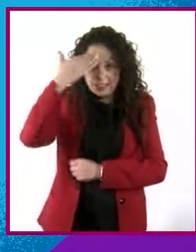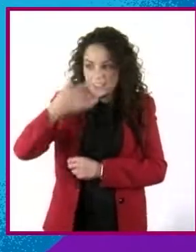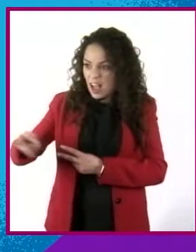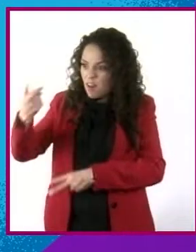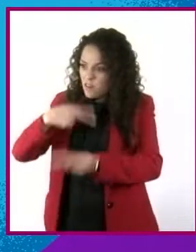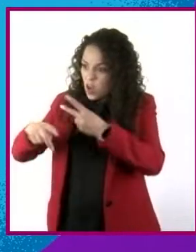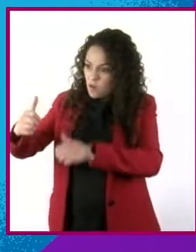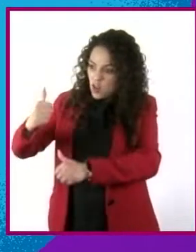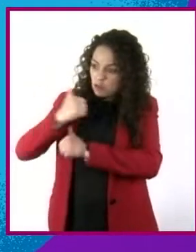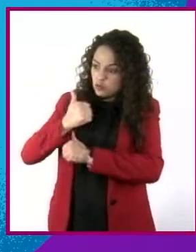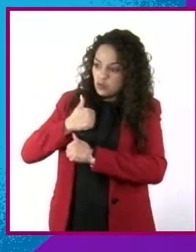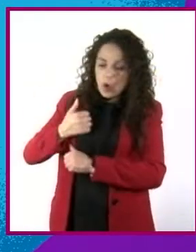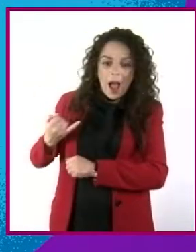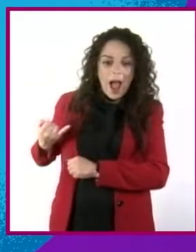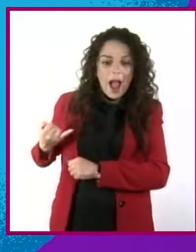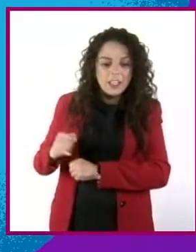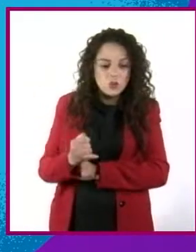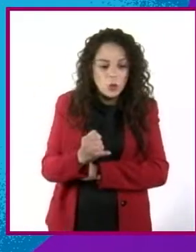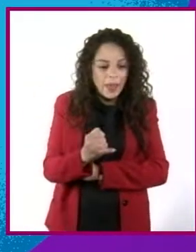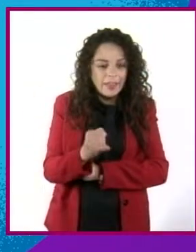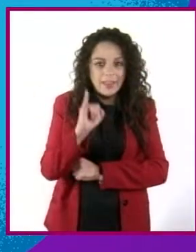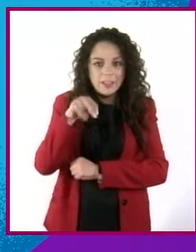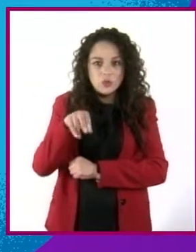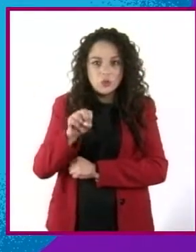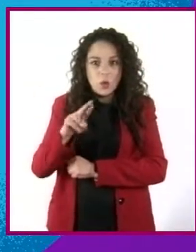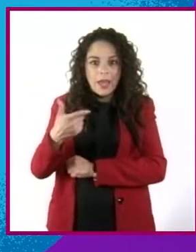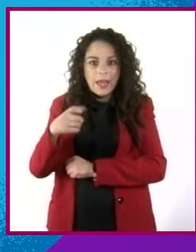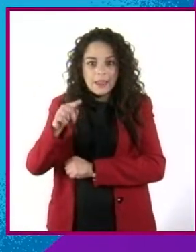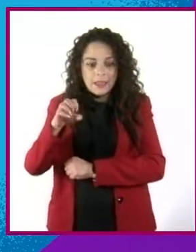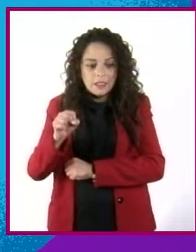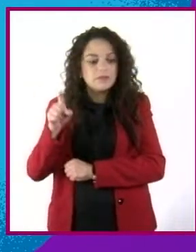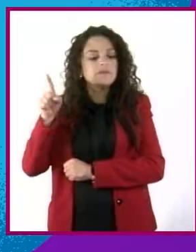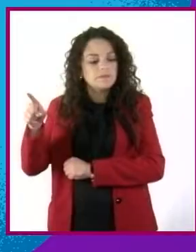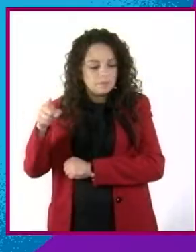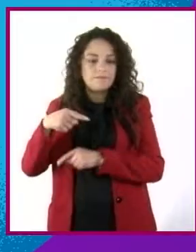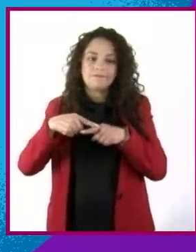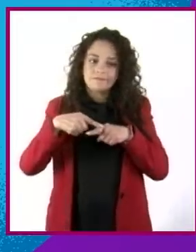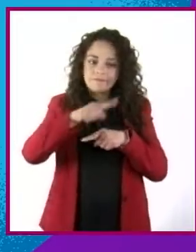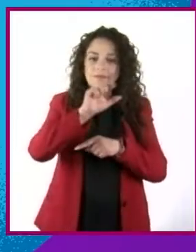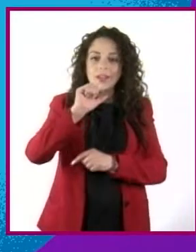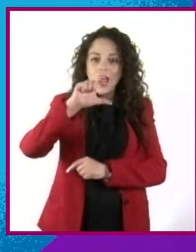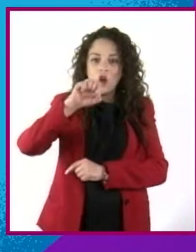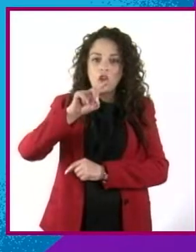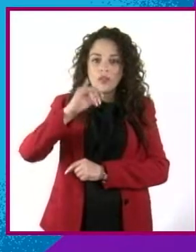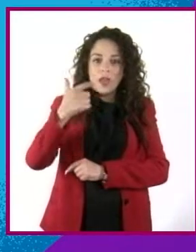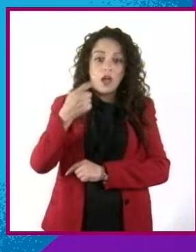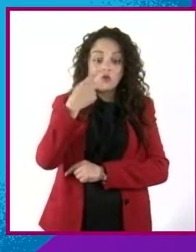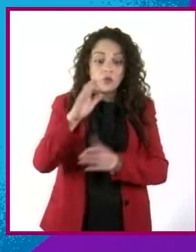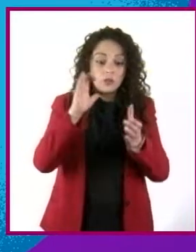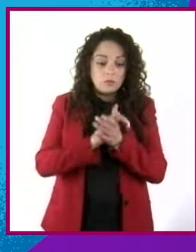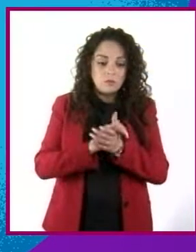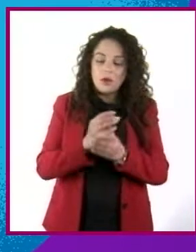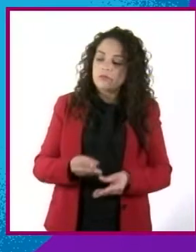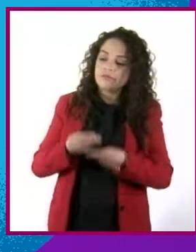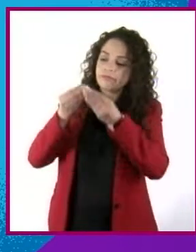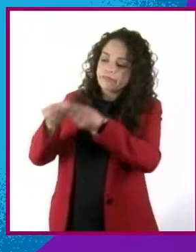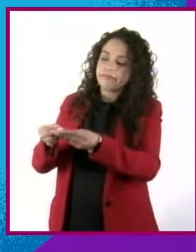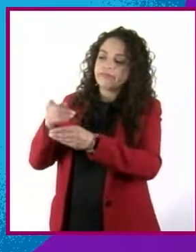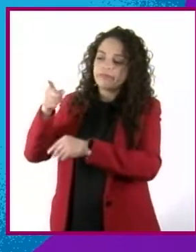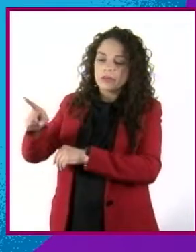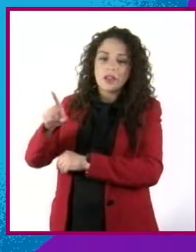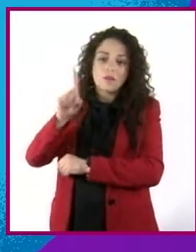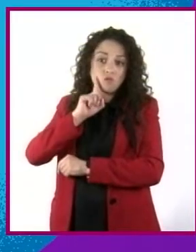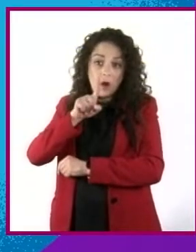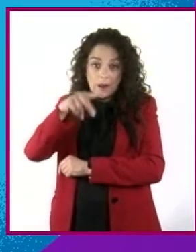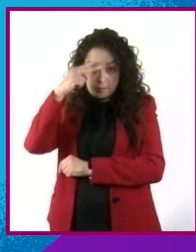insurgentes, don Pedro decidió irse a la alhóndiga y encargó a su mujer, que era mexicana, a un amigo suyo, el señor